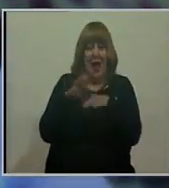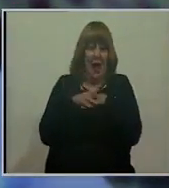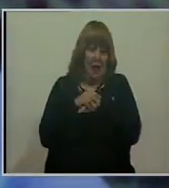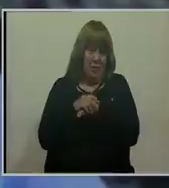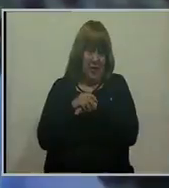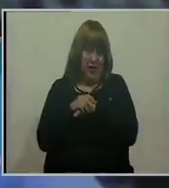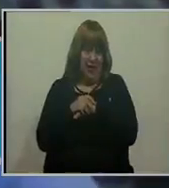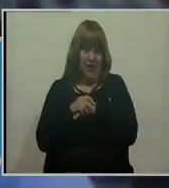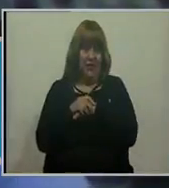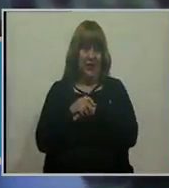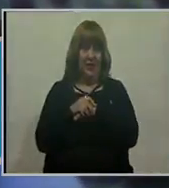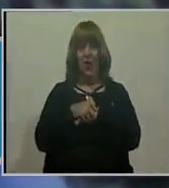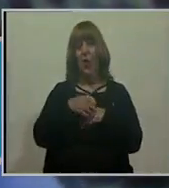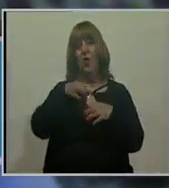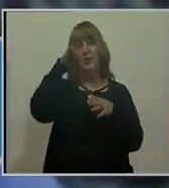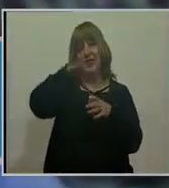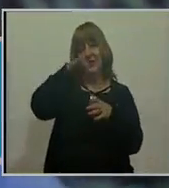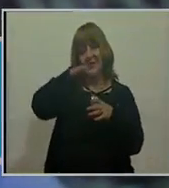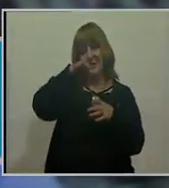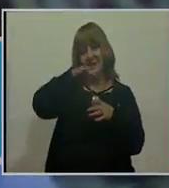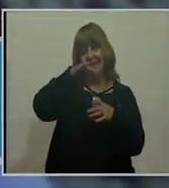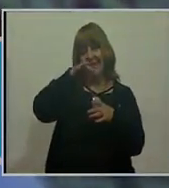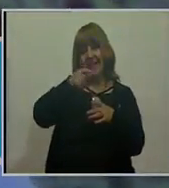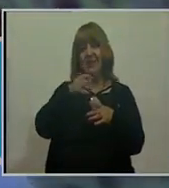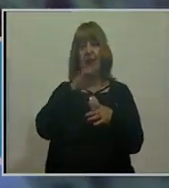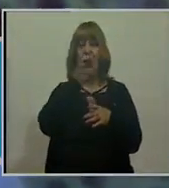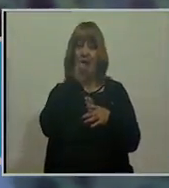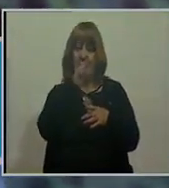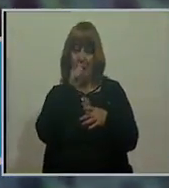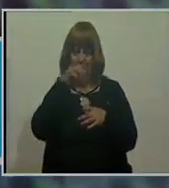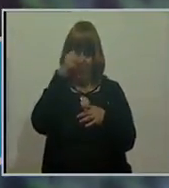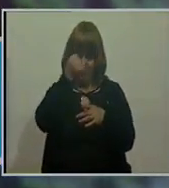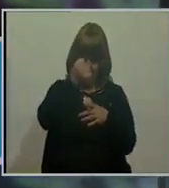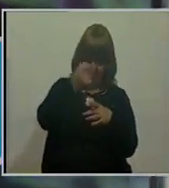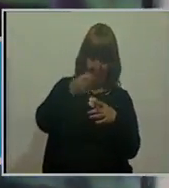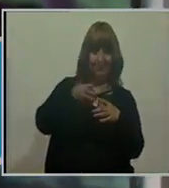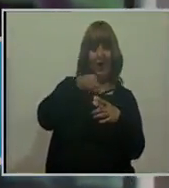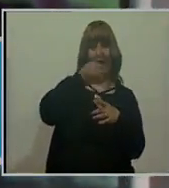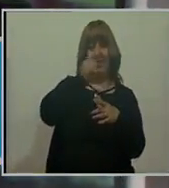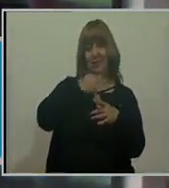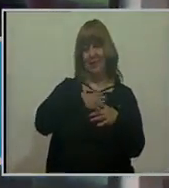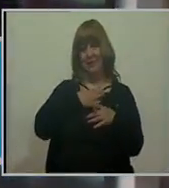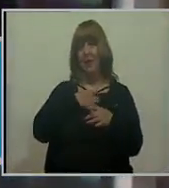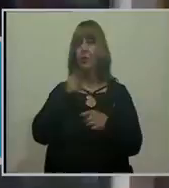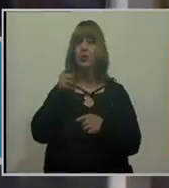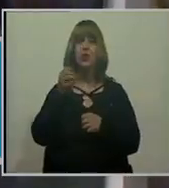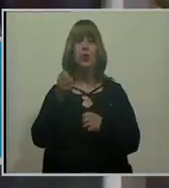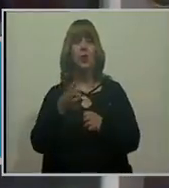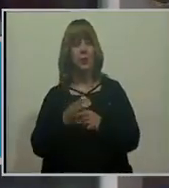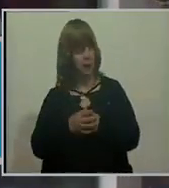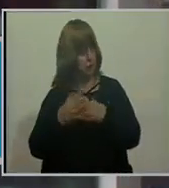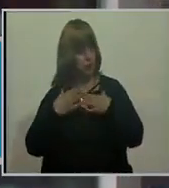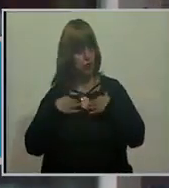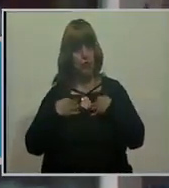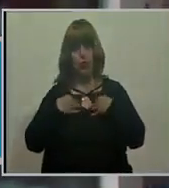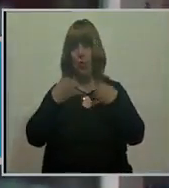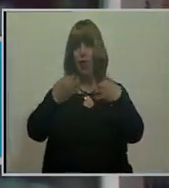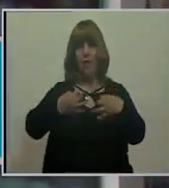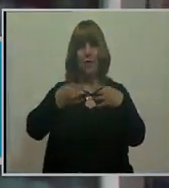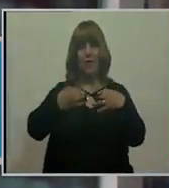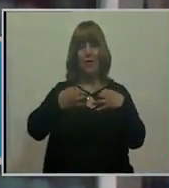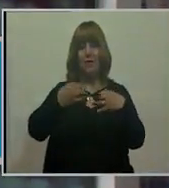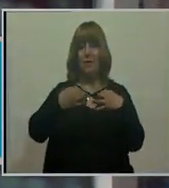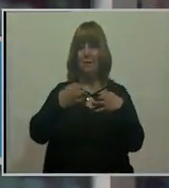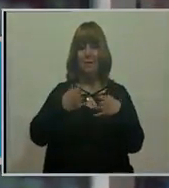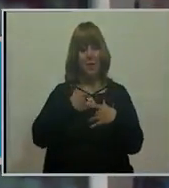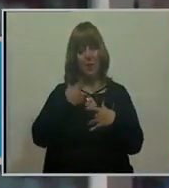¿qué necesitas? Sí. ¿Un tecito con limón? Toma. ¿Cómo le va, Pedro, Daniel? Me va bárbaro, niña, me va bárbaro, me va muy, pero muy